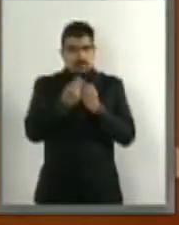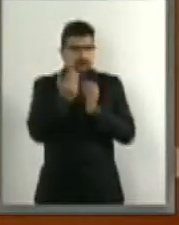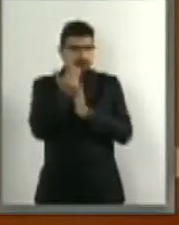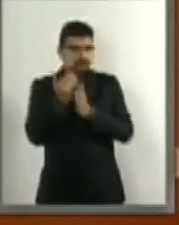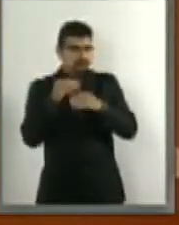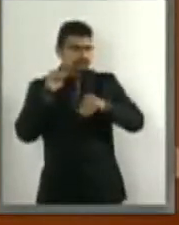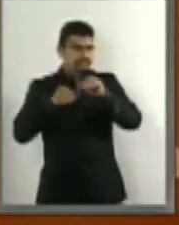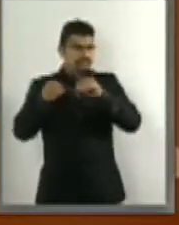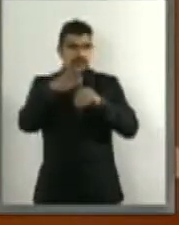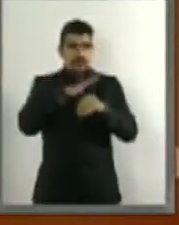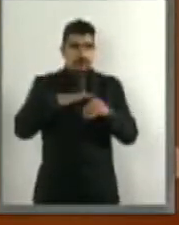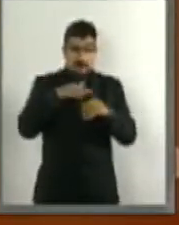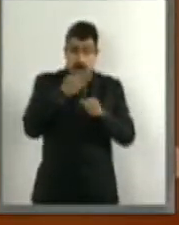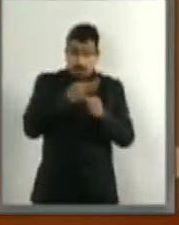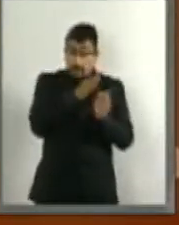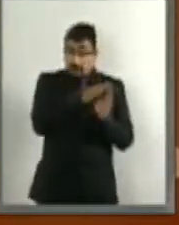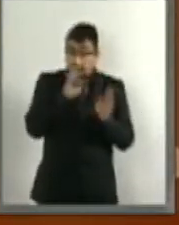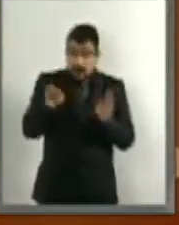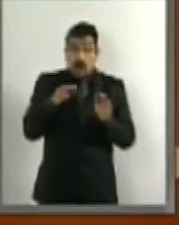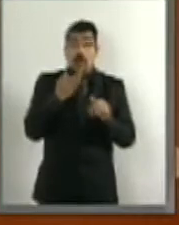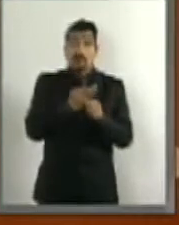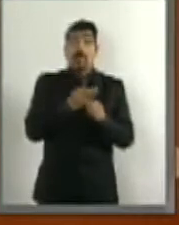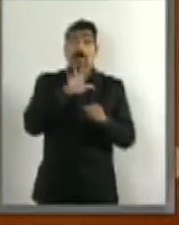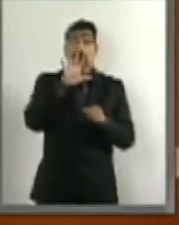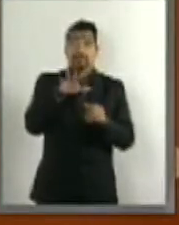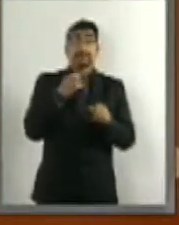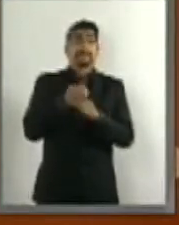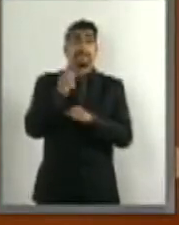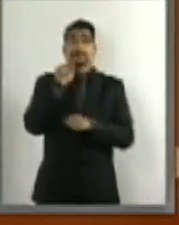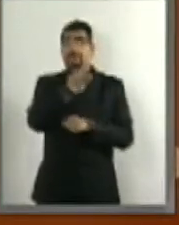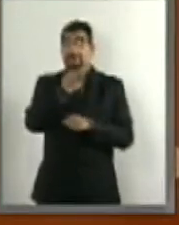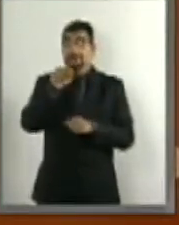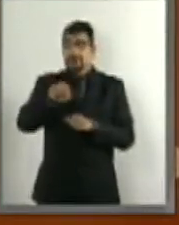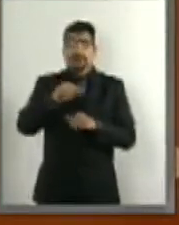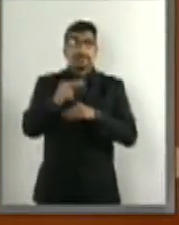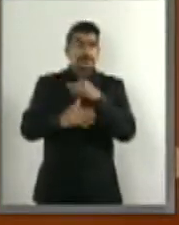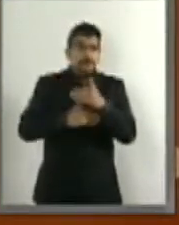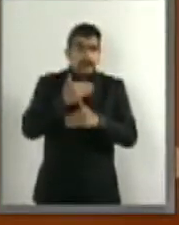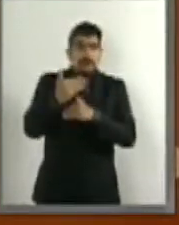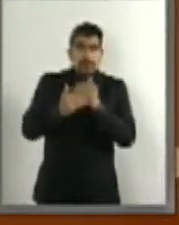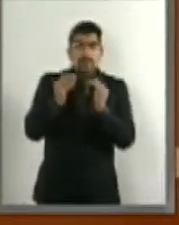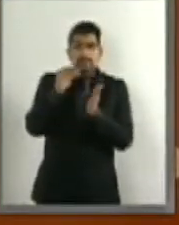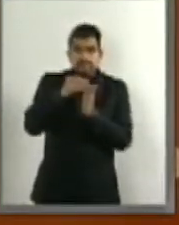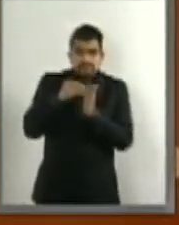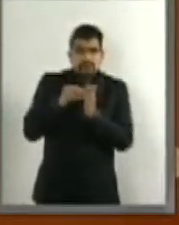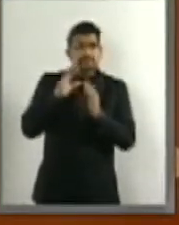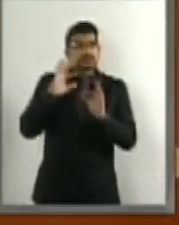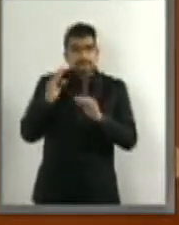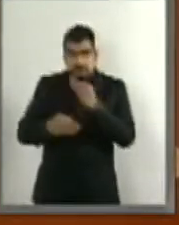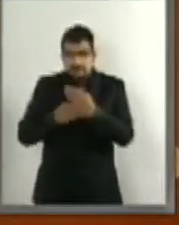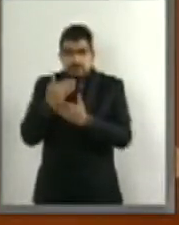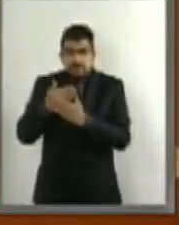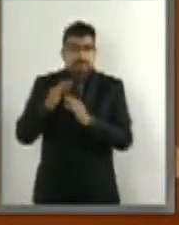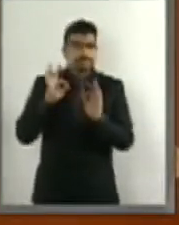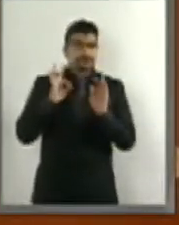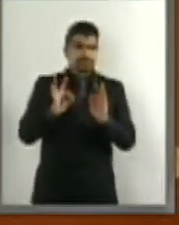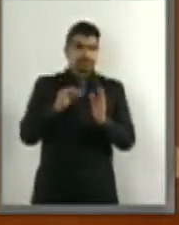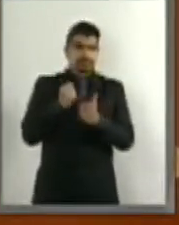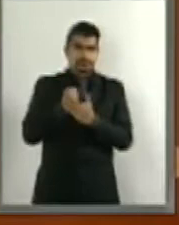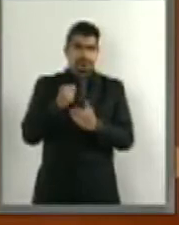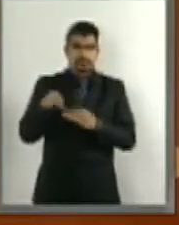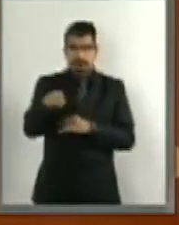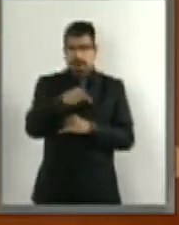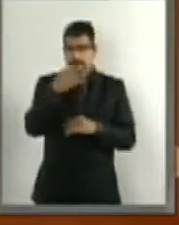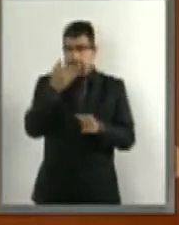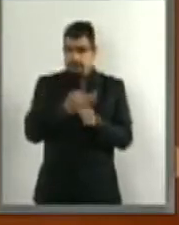Vale mencionar que a la fecha son 5 las entidades que lo han instrumentado y aprobado. Es